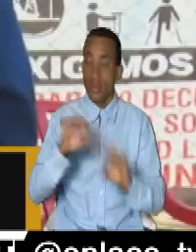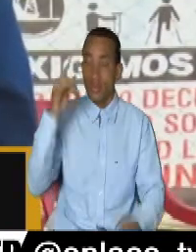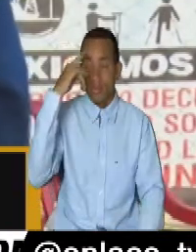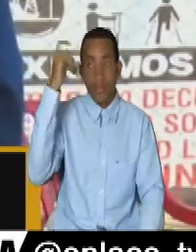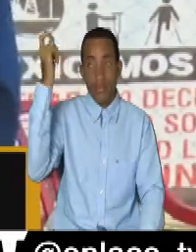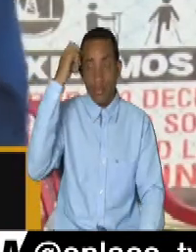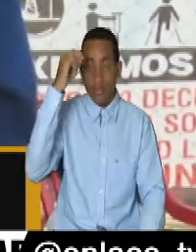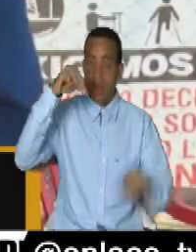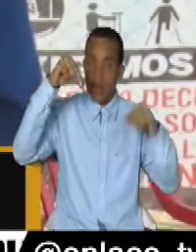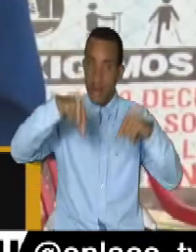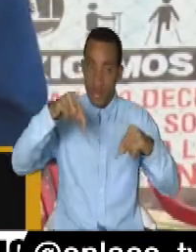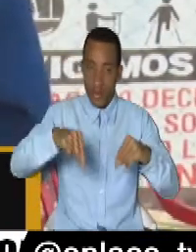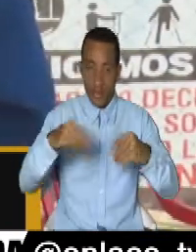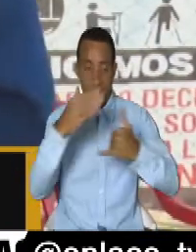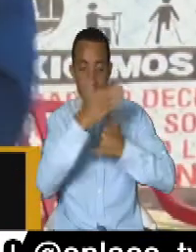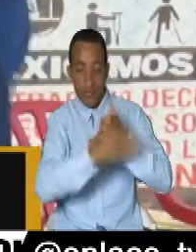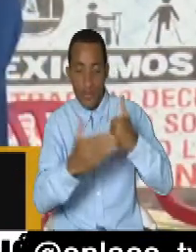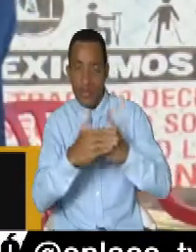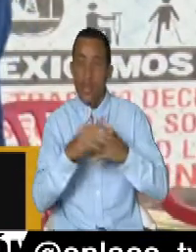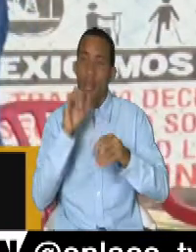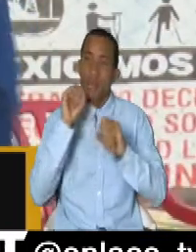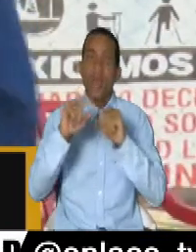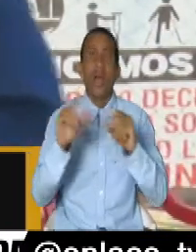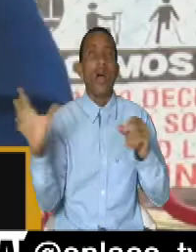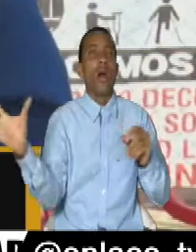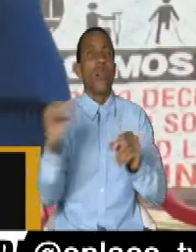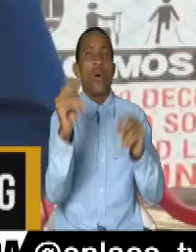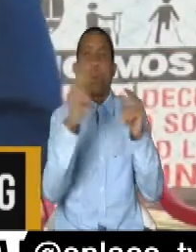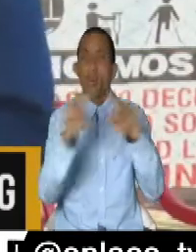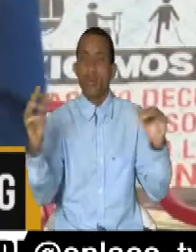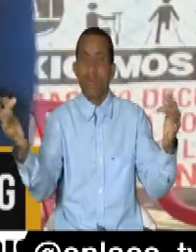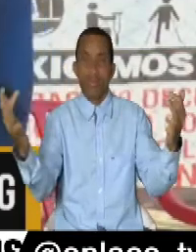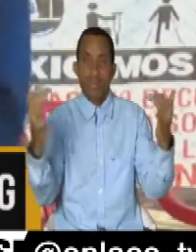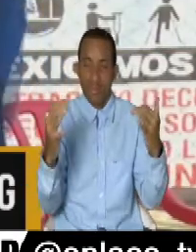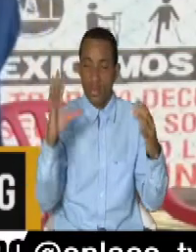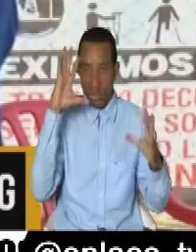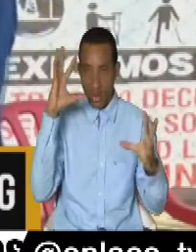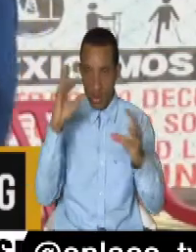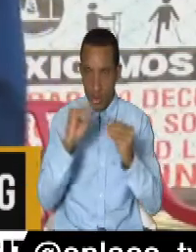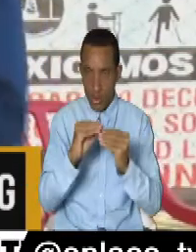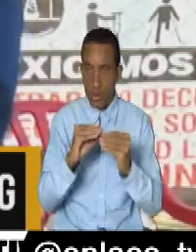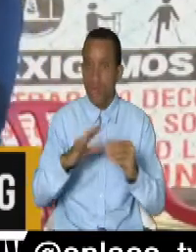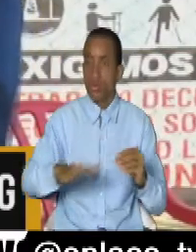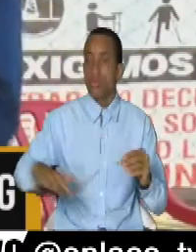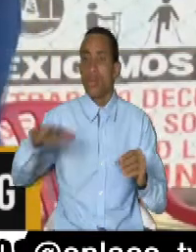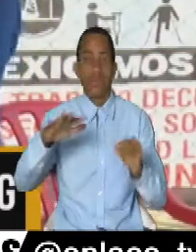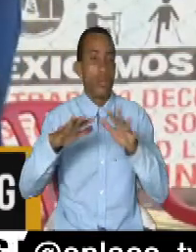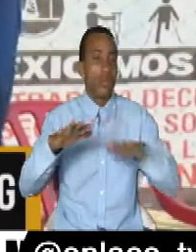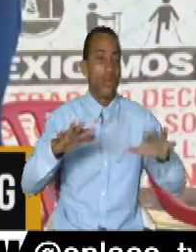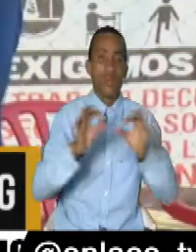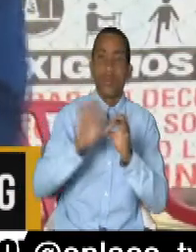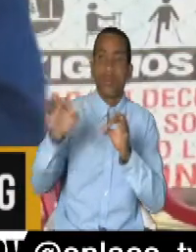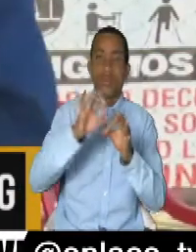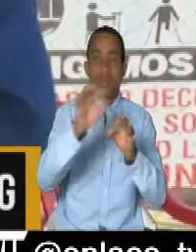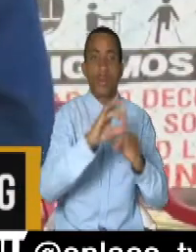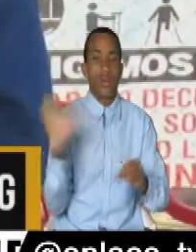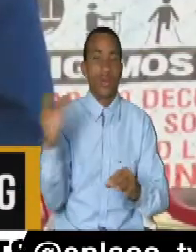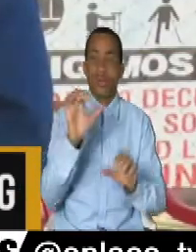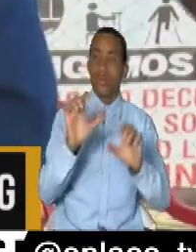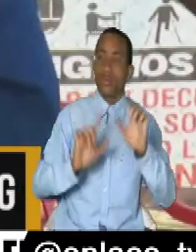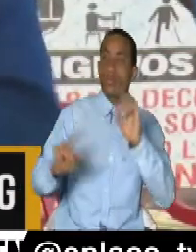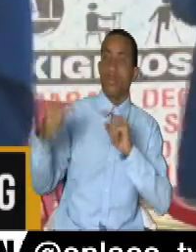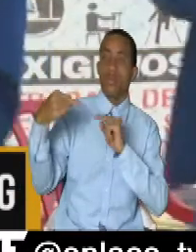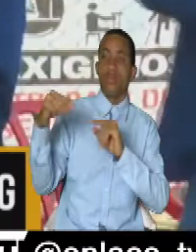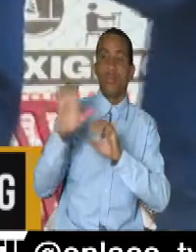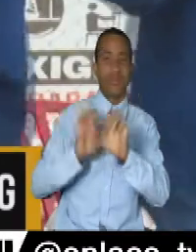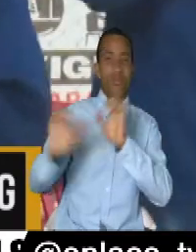en el país con las consultas populares, con los acuerdos municipales en los cuales las comunidades vienen resistiendo y oponiéndose a la